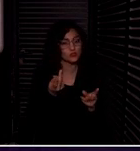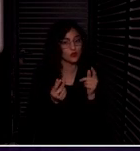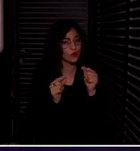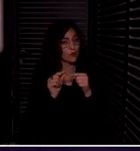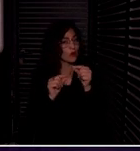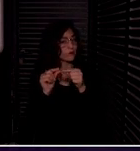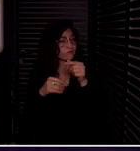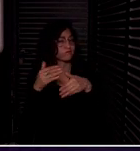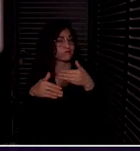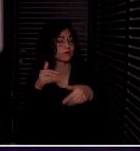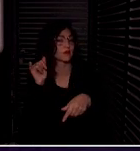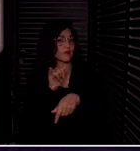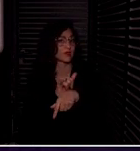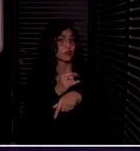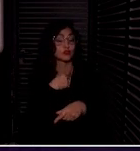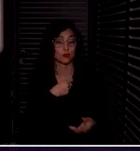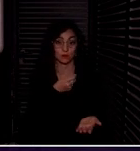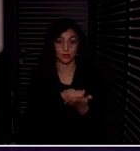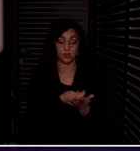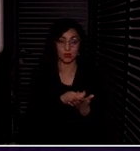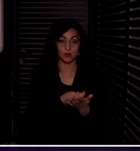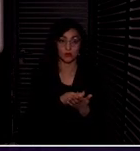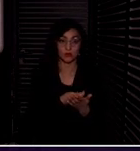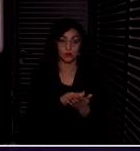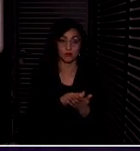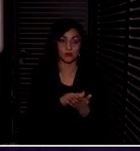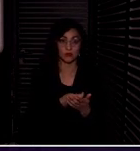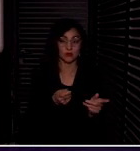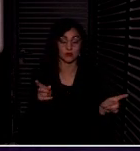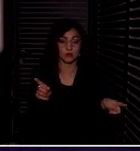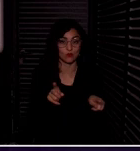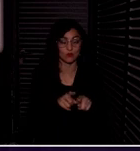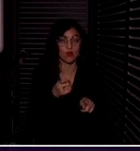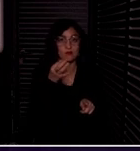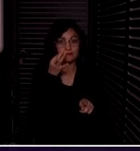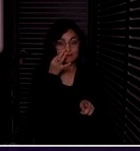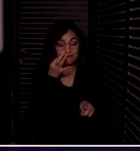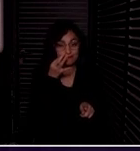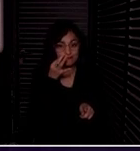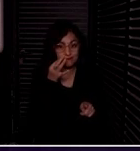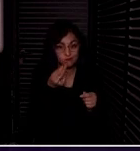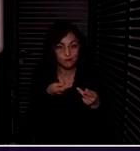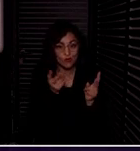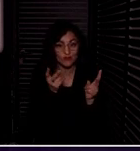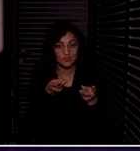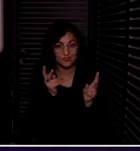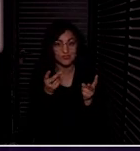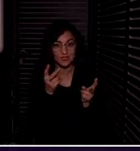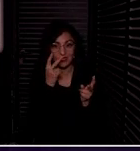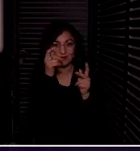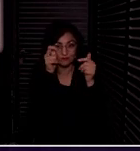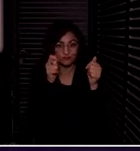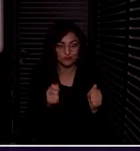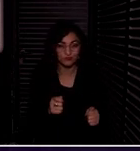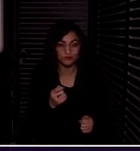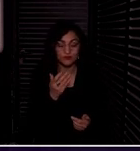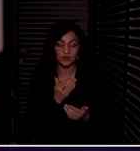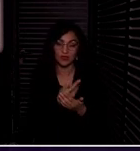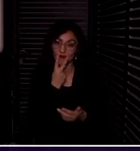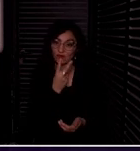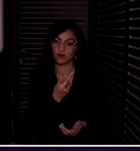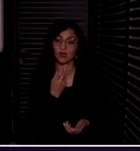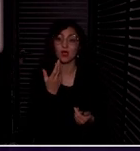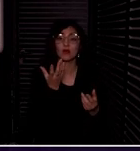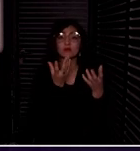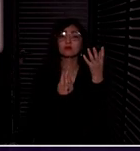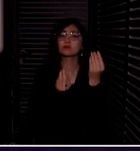tiempo, porque pago y tengo que consumir publicidad. O digamos que la publicidad no solo ha incrementado exponencialmente su